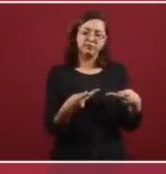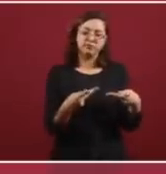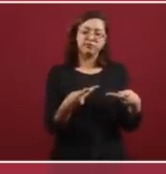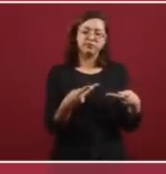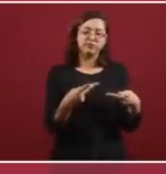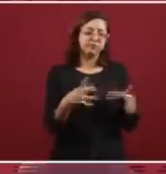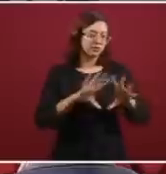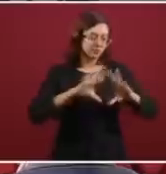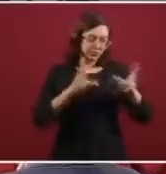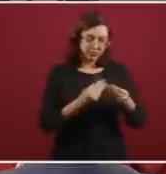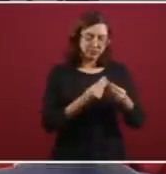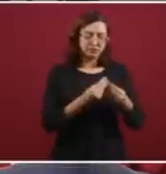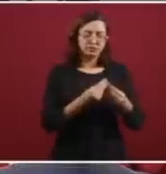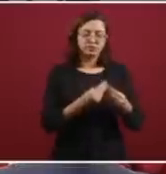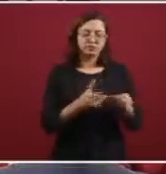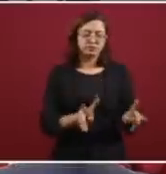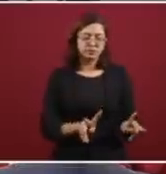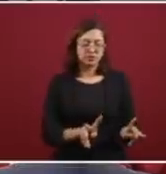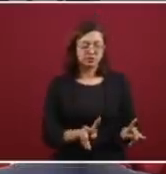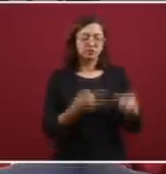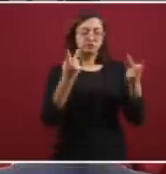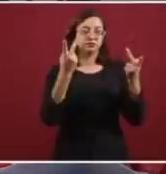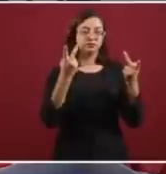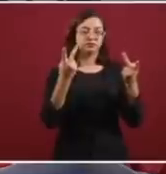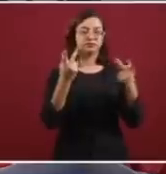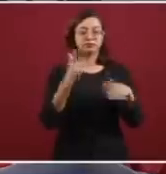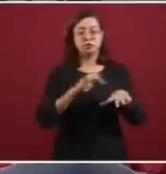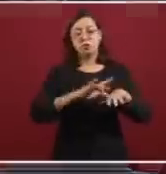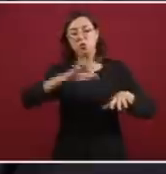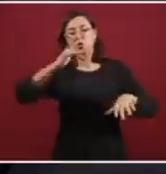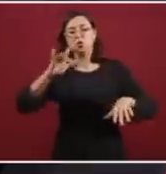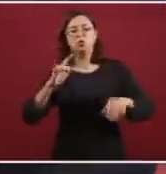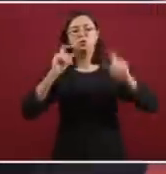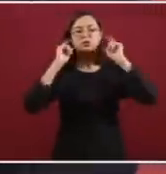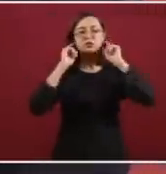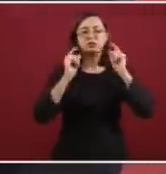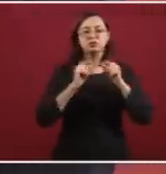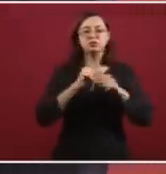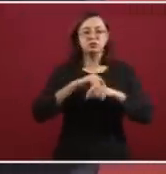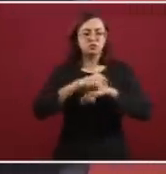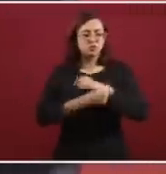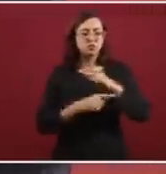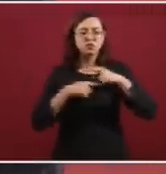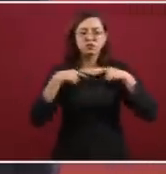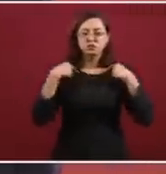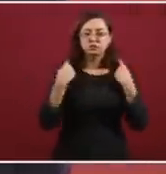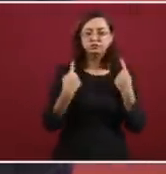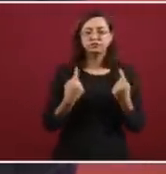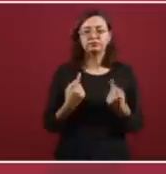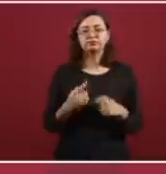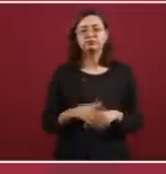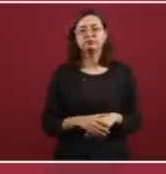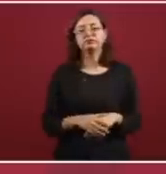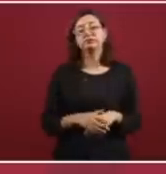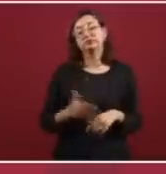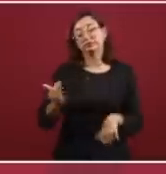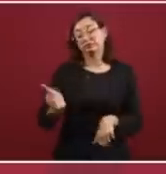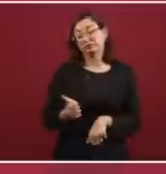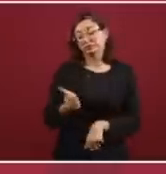ese paquete de joyas, y les voy a pedir a todos,